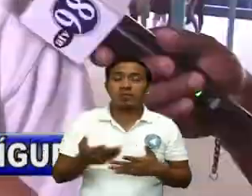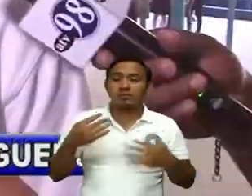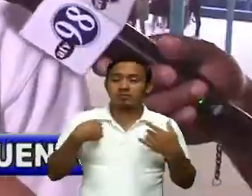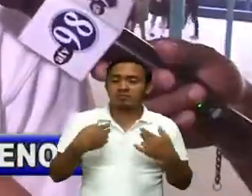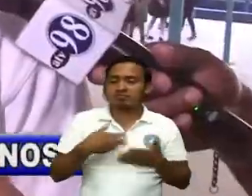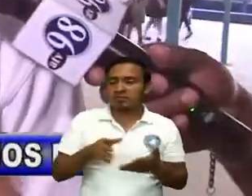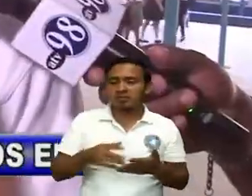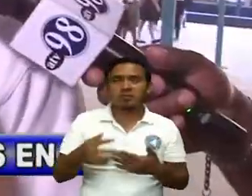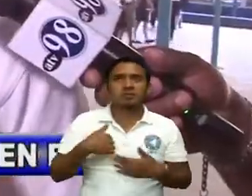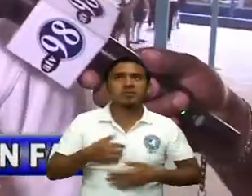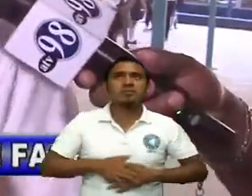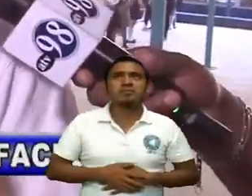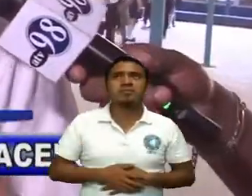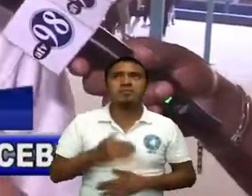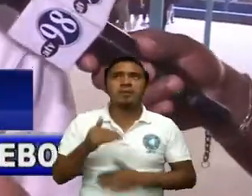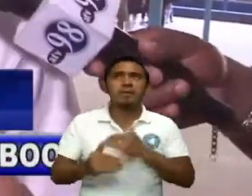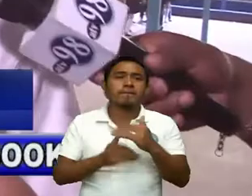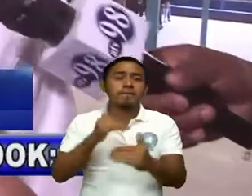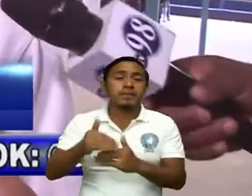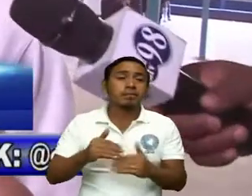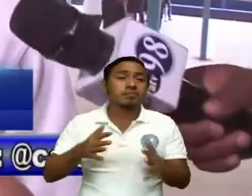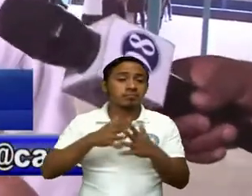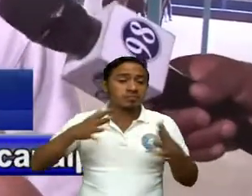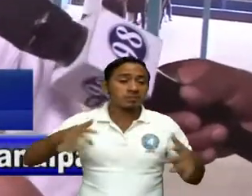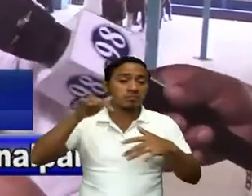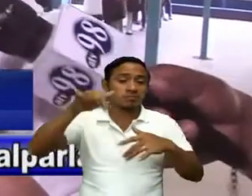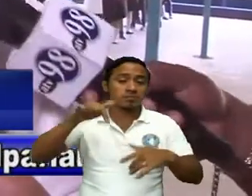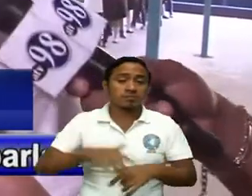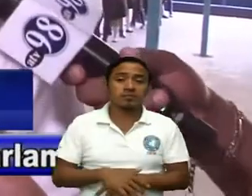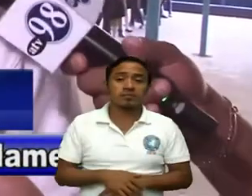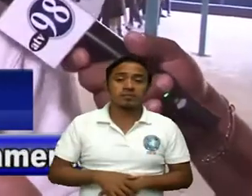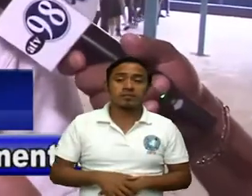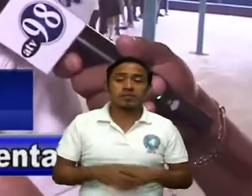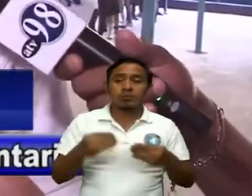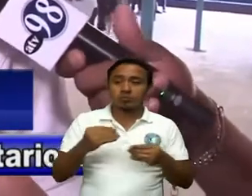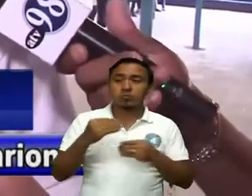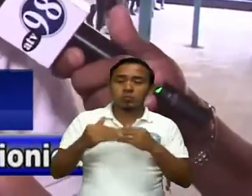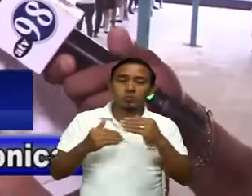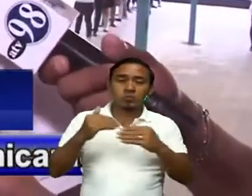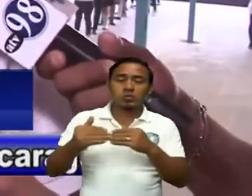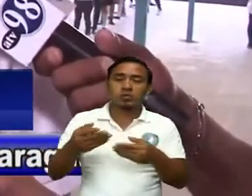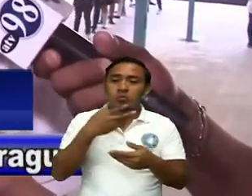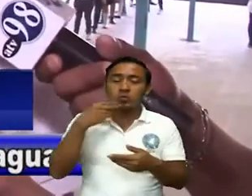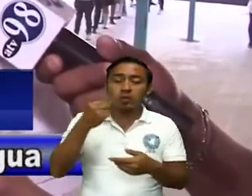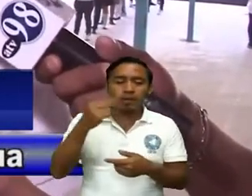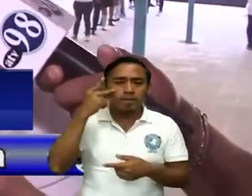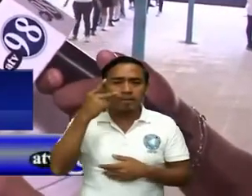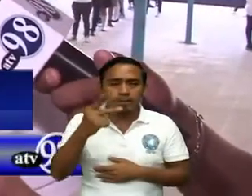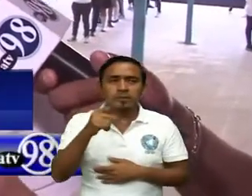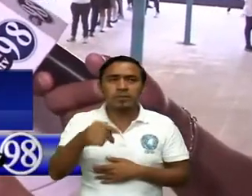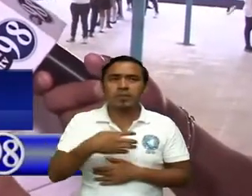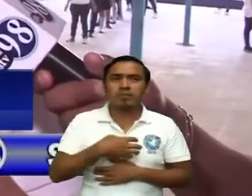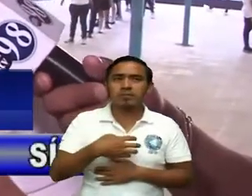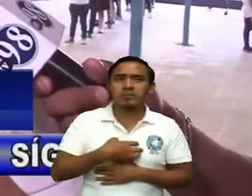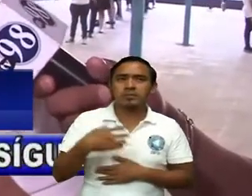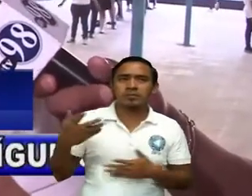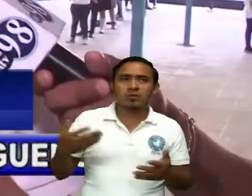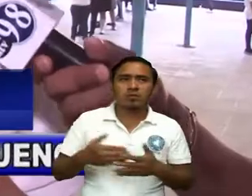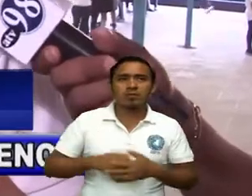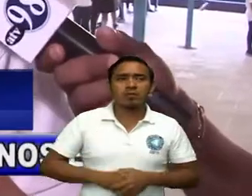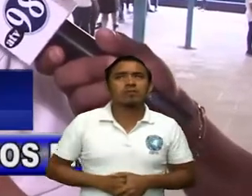instructor. Están avanzando de verdad a pasos grandes porque estamos dándole bastante continuidad a los muchachos, estamos viendo que ellos ponen bastante de su